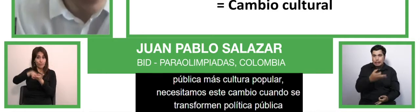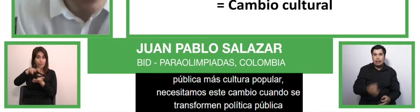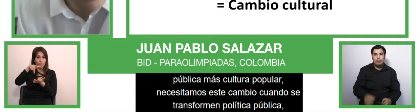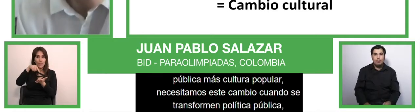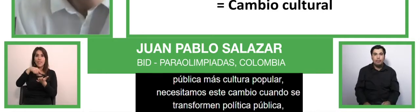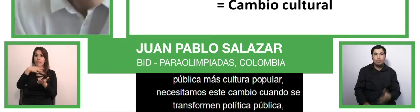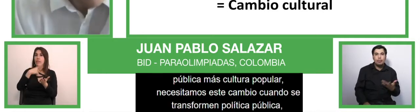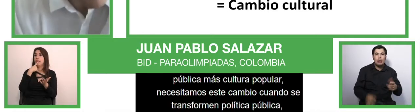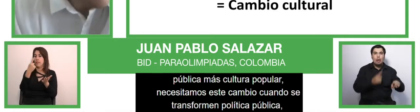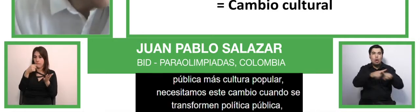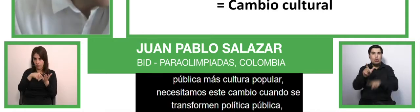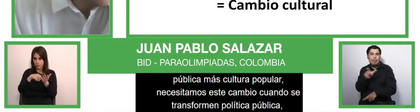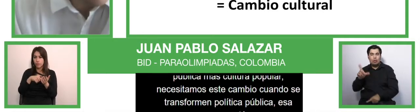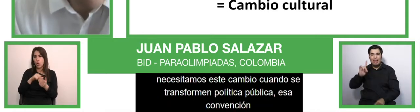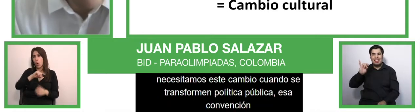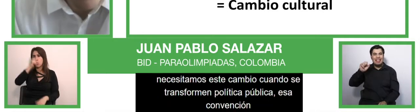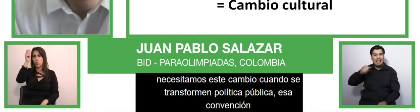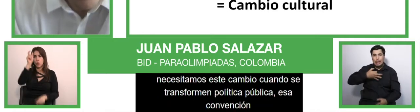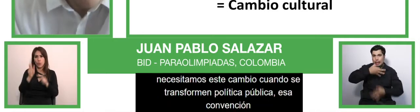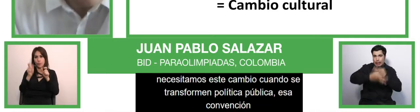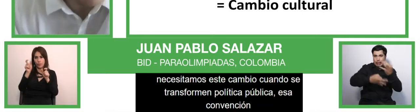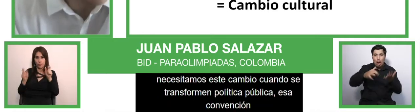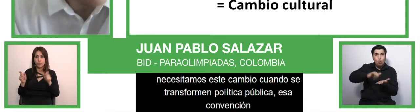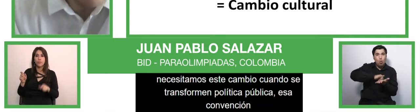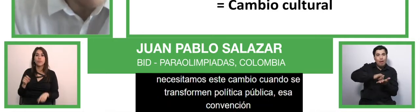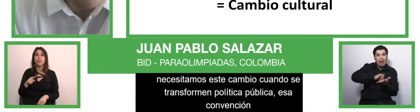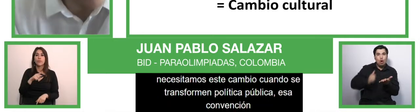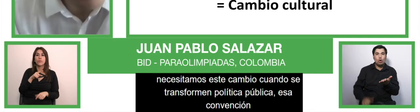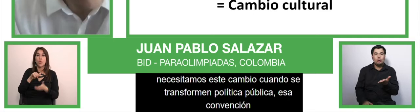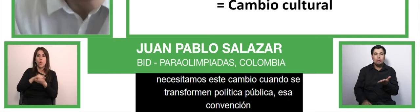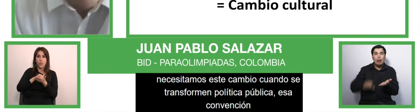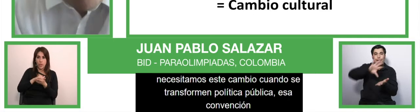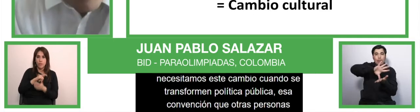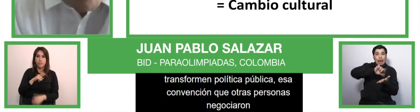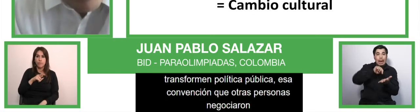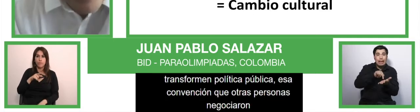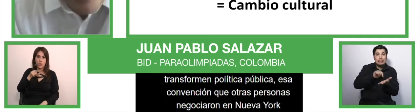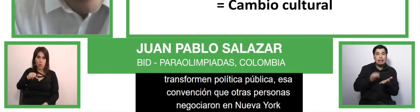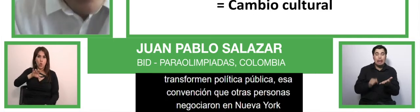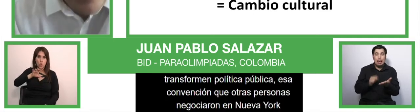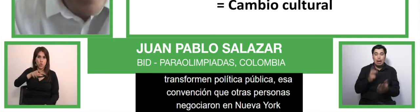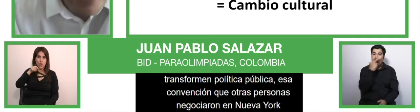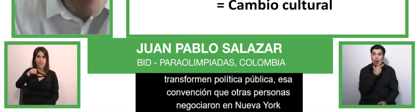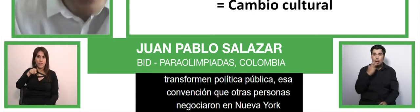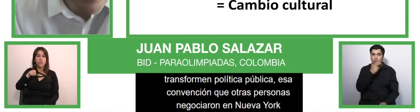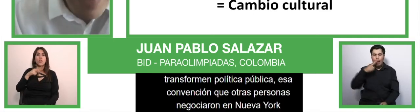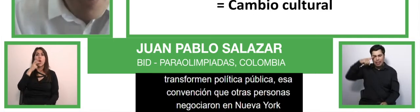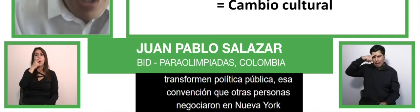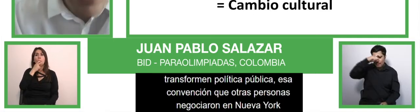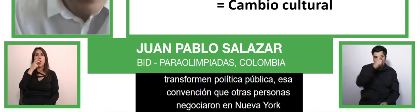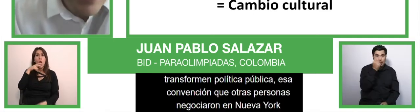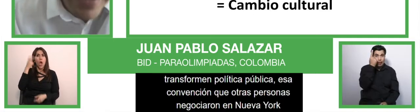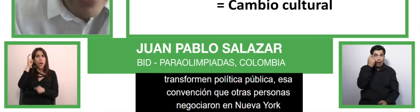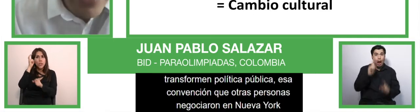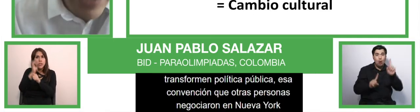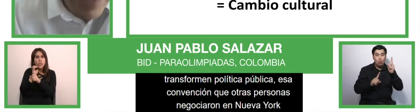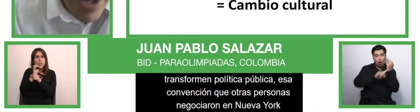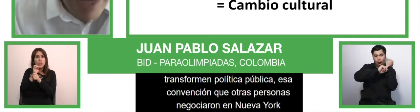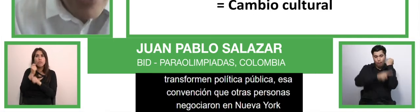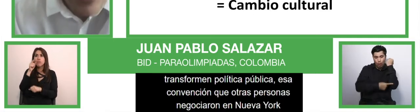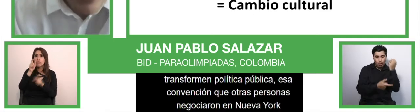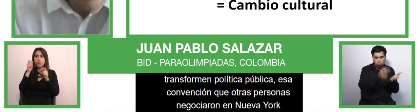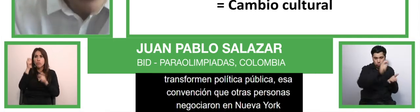personas negociaron en Nueva York, Es un idioma que es complejo de entender, si es algo que escriben abogados y entienden